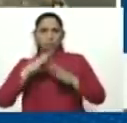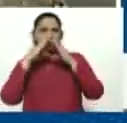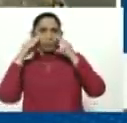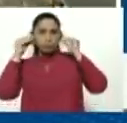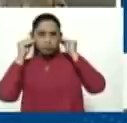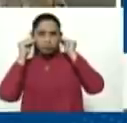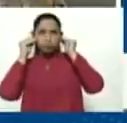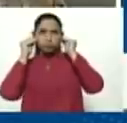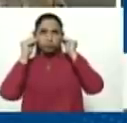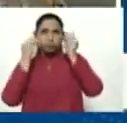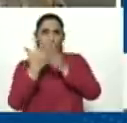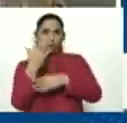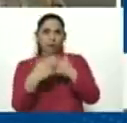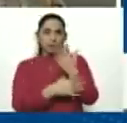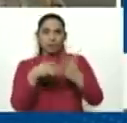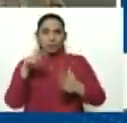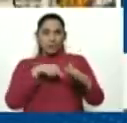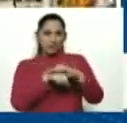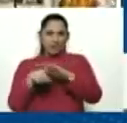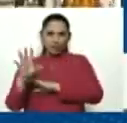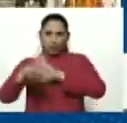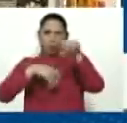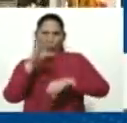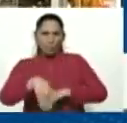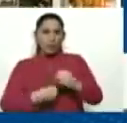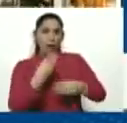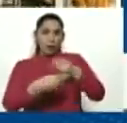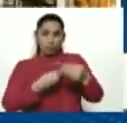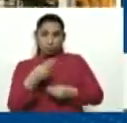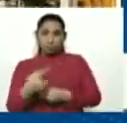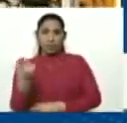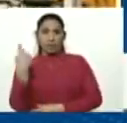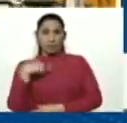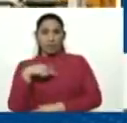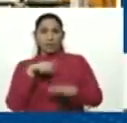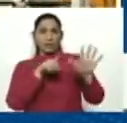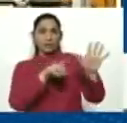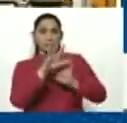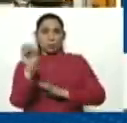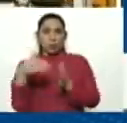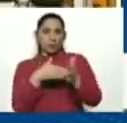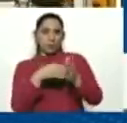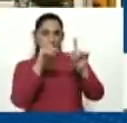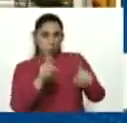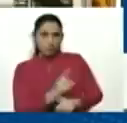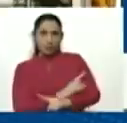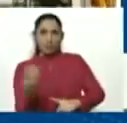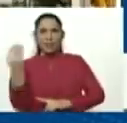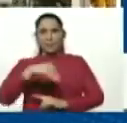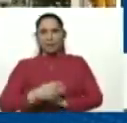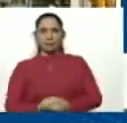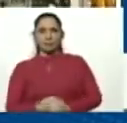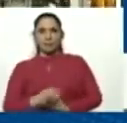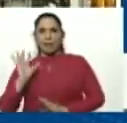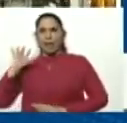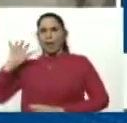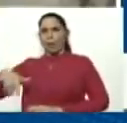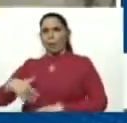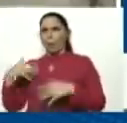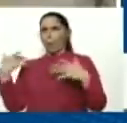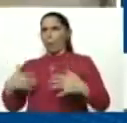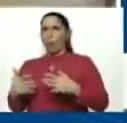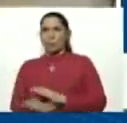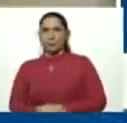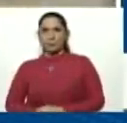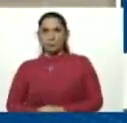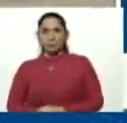guantes. Pero dentro de las compras que llegaron ayer, llegaron 650 mil pruebas rápidas más para seguir trabajando.